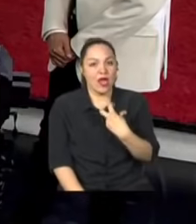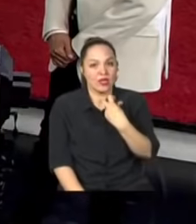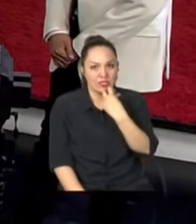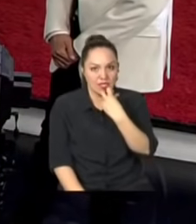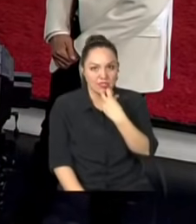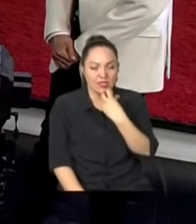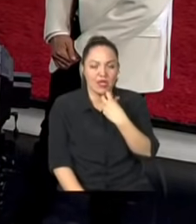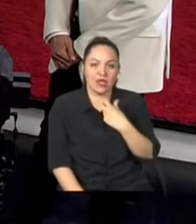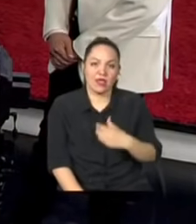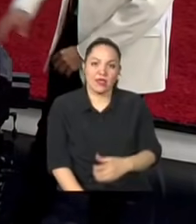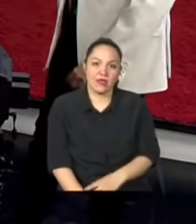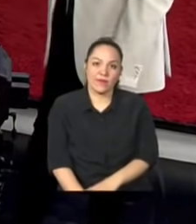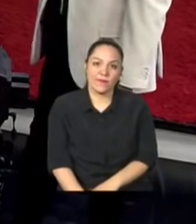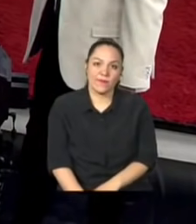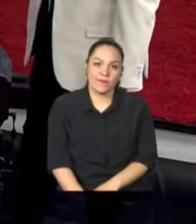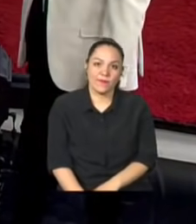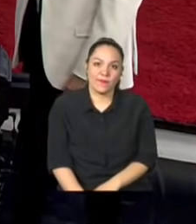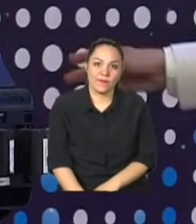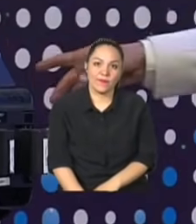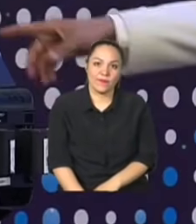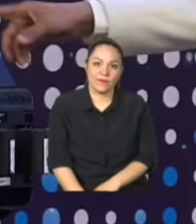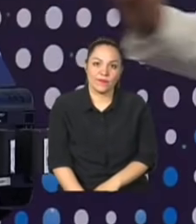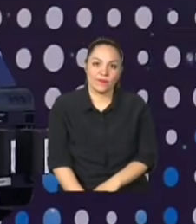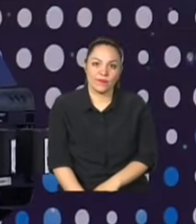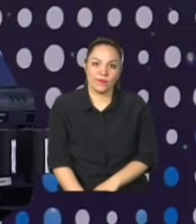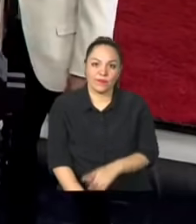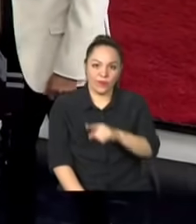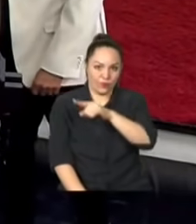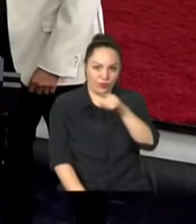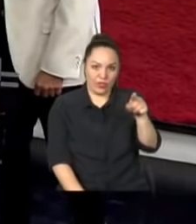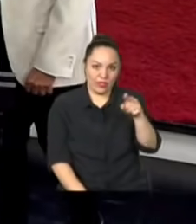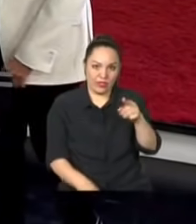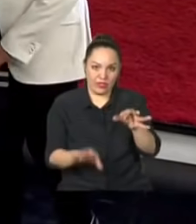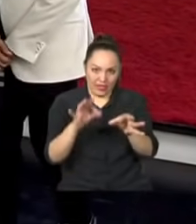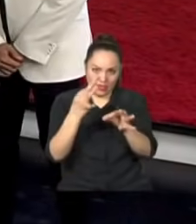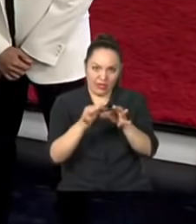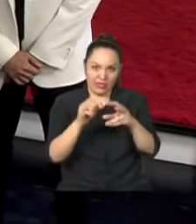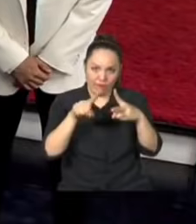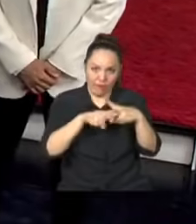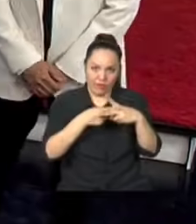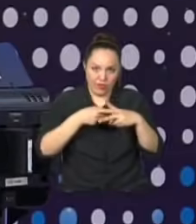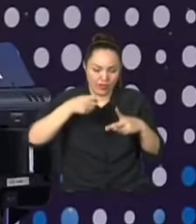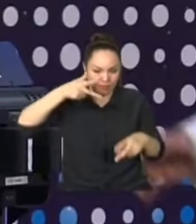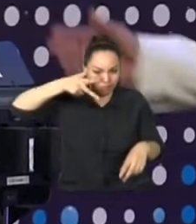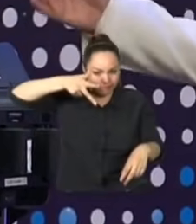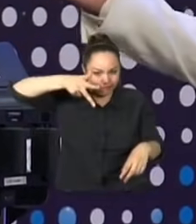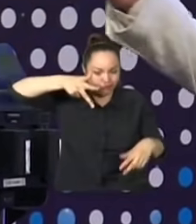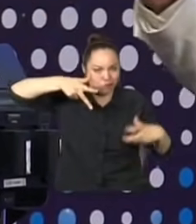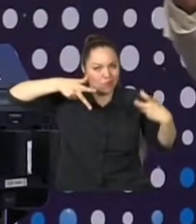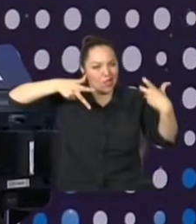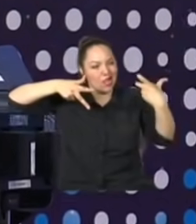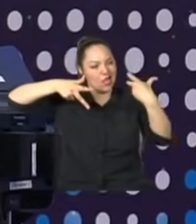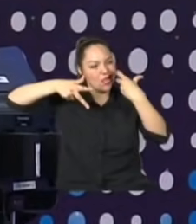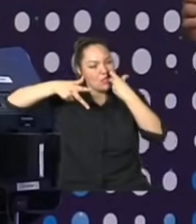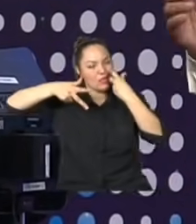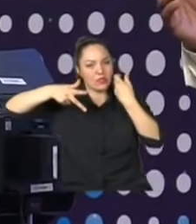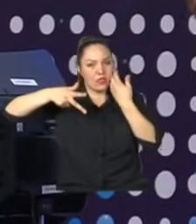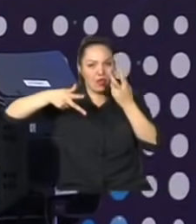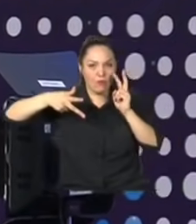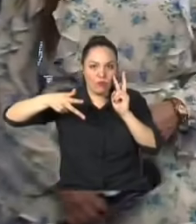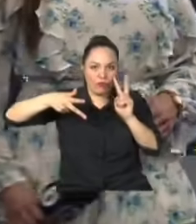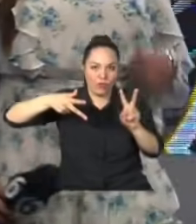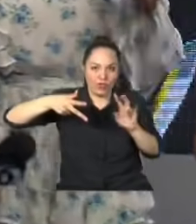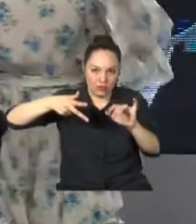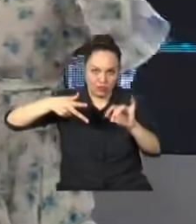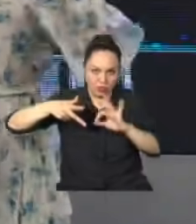Sí. Cuando esté listo para la inyección, me avisa para tomarla. Claro que sí. Perfecto, muchas gracias, doctor. Regreso con